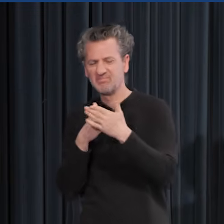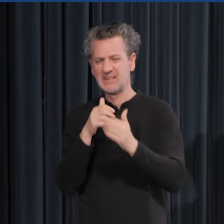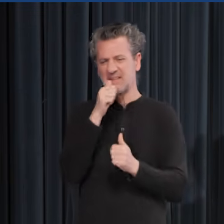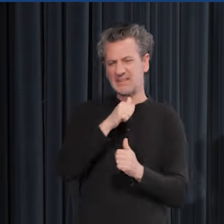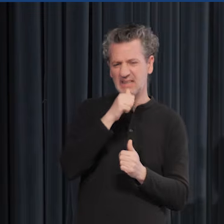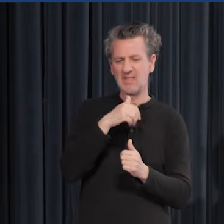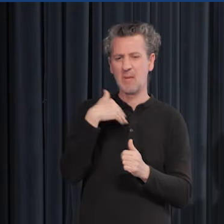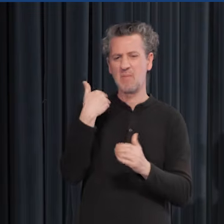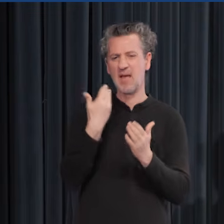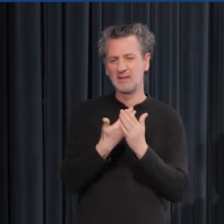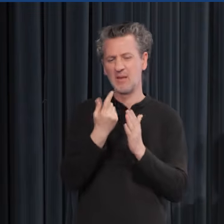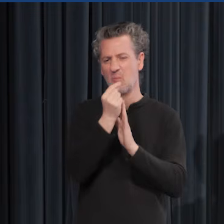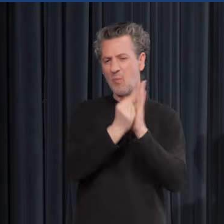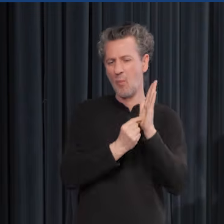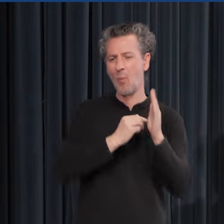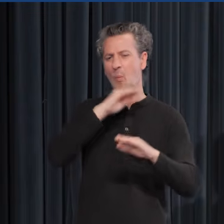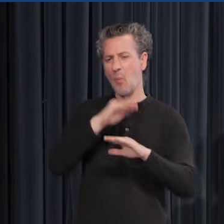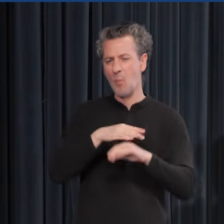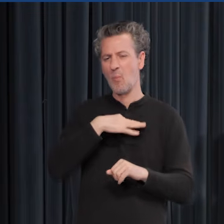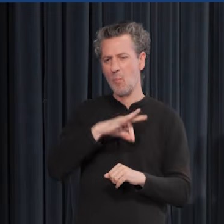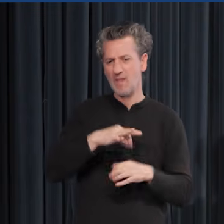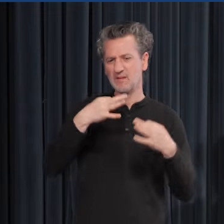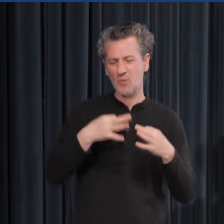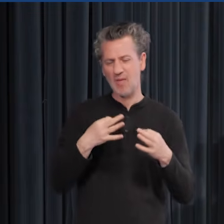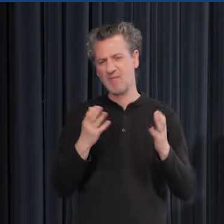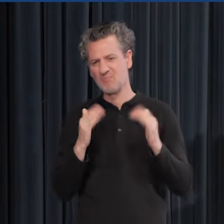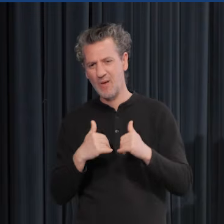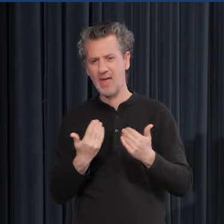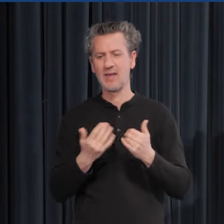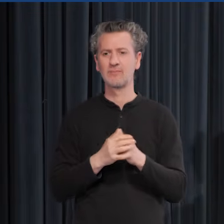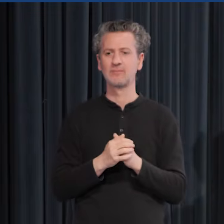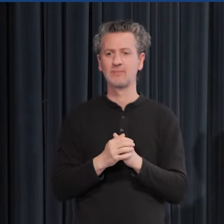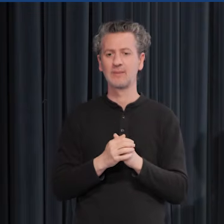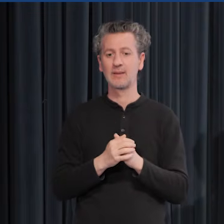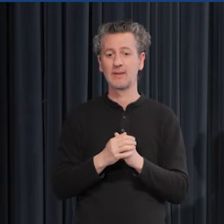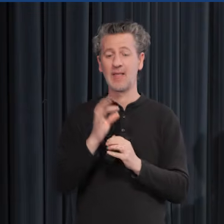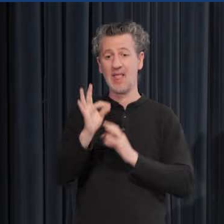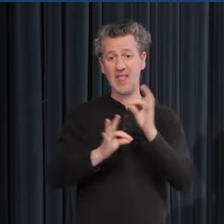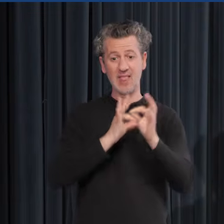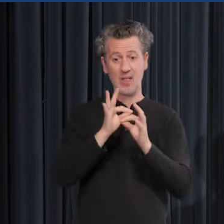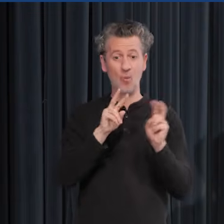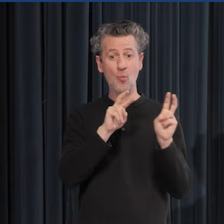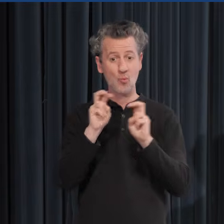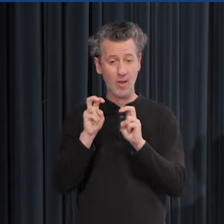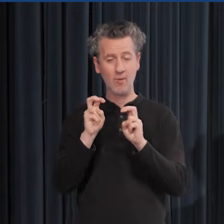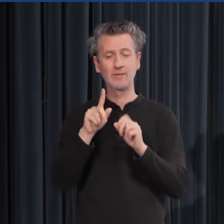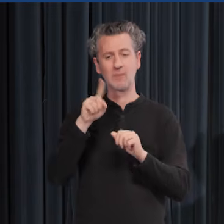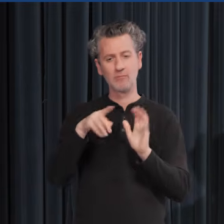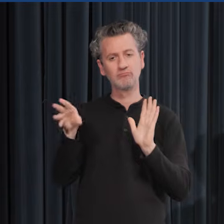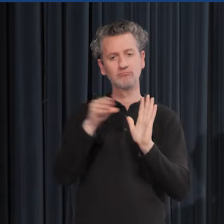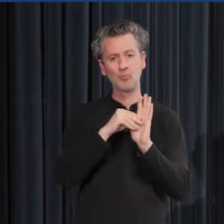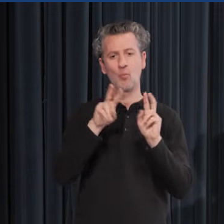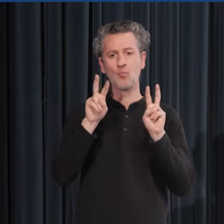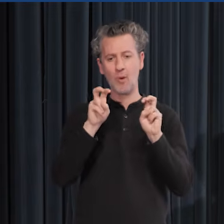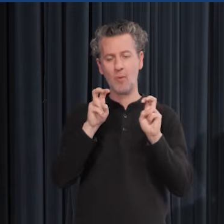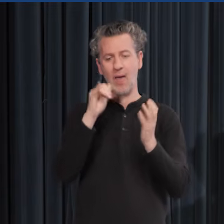a que cumplan con las medidas de seguridad, a que el nuevo ciclo incorpora a través de un